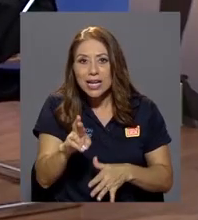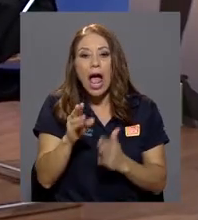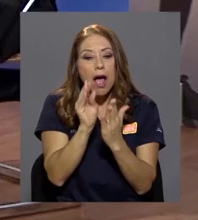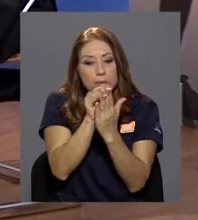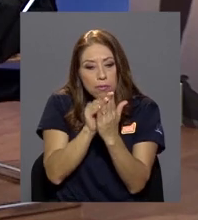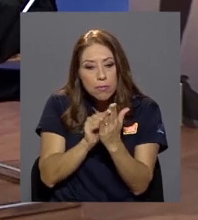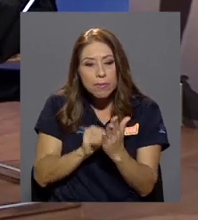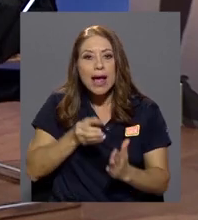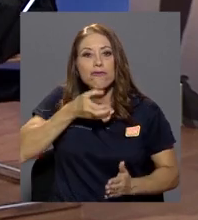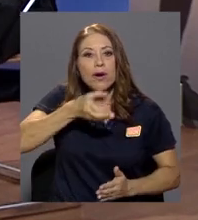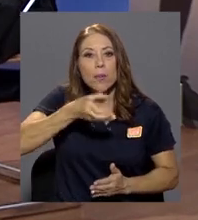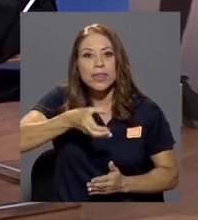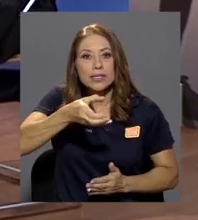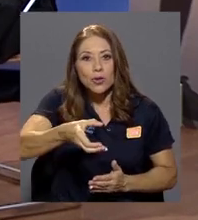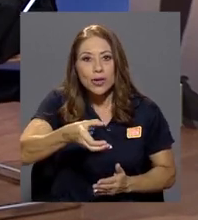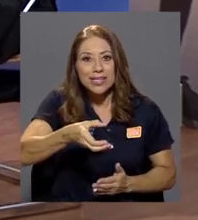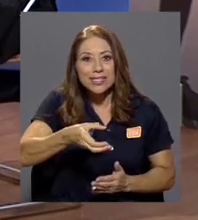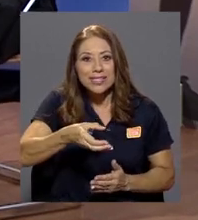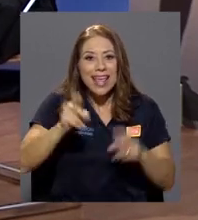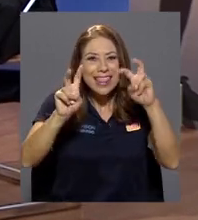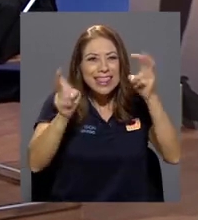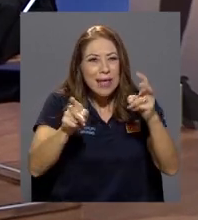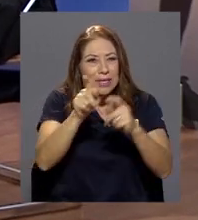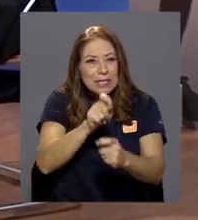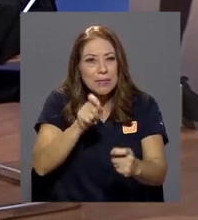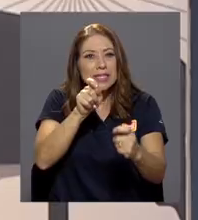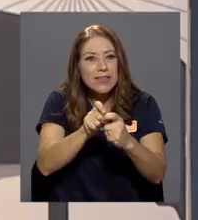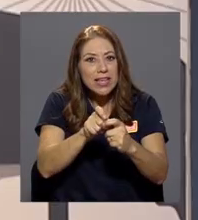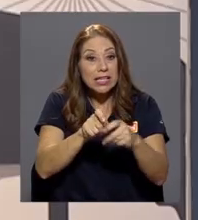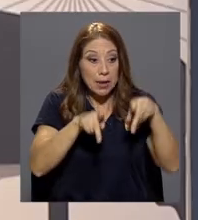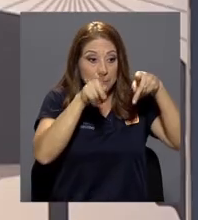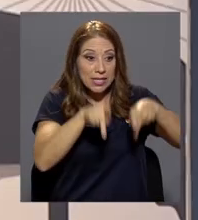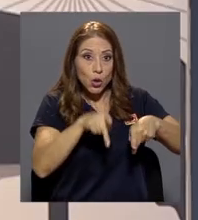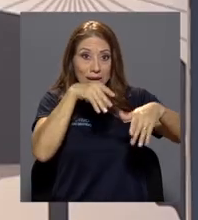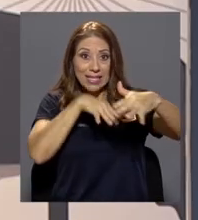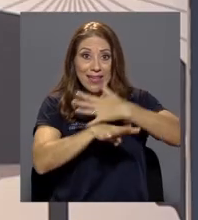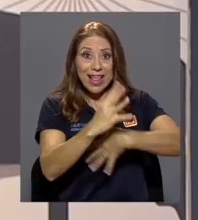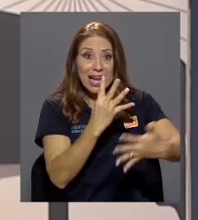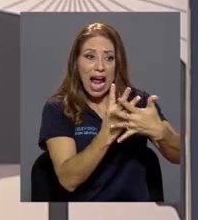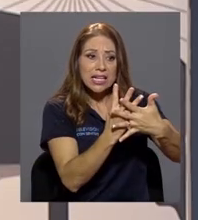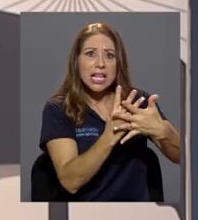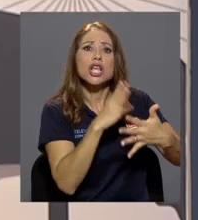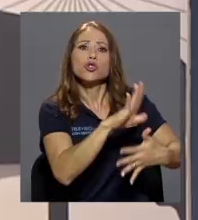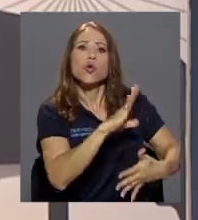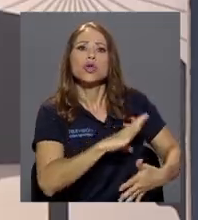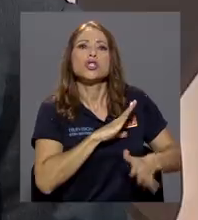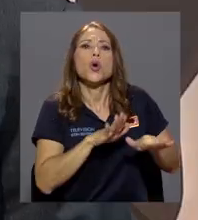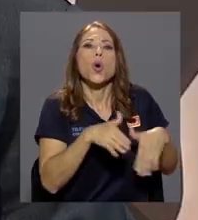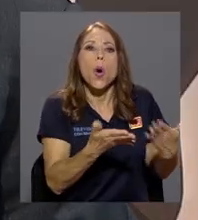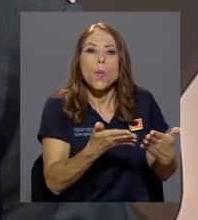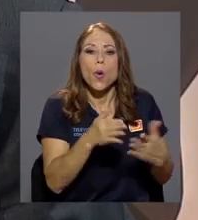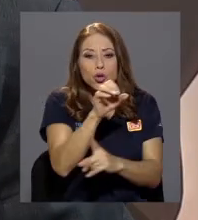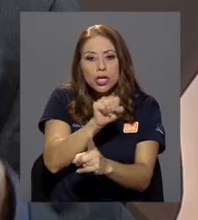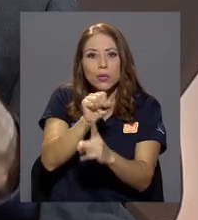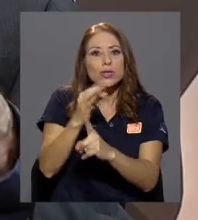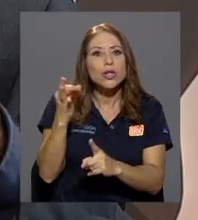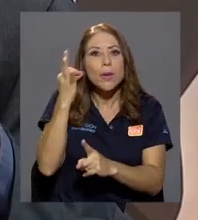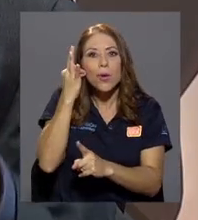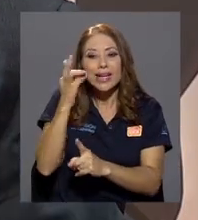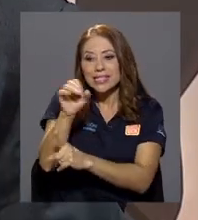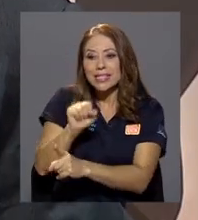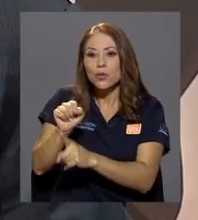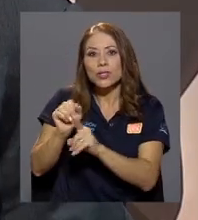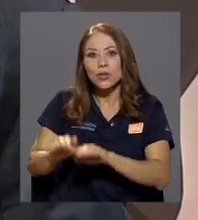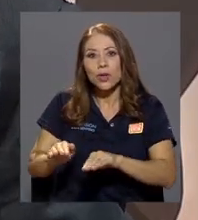conjunto de recomendaciones en materias muy concretas de cómo se tiene que estar preso de la situación de las mujeres de la situación de los niños en las